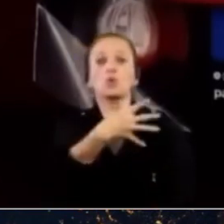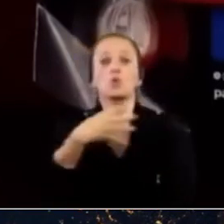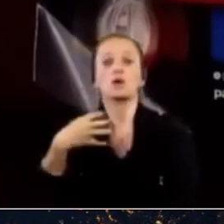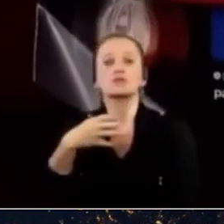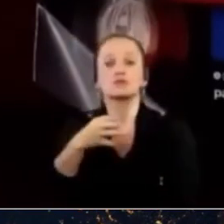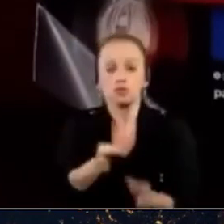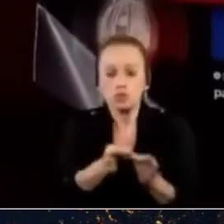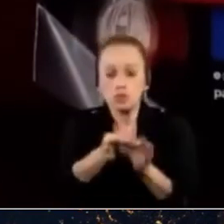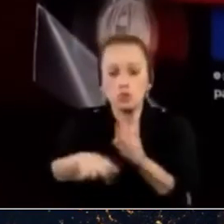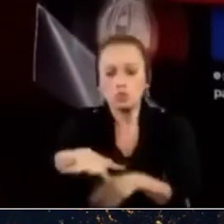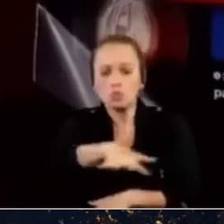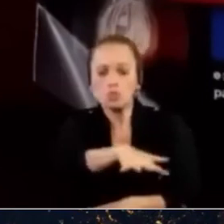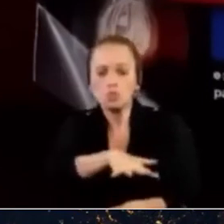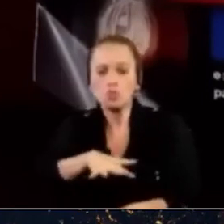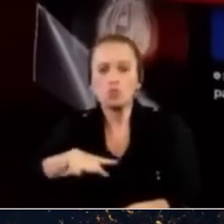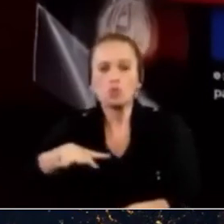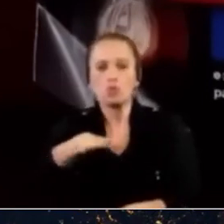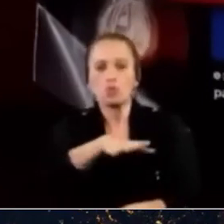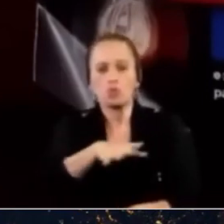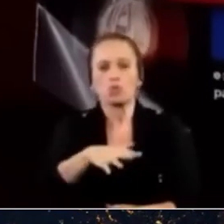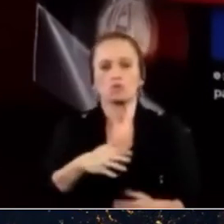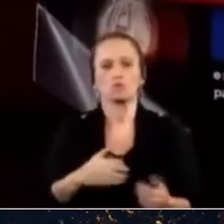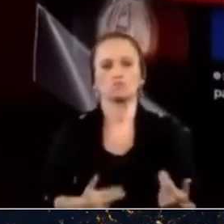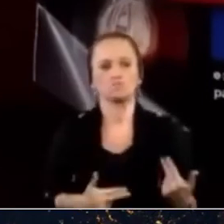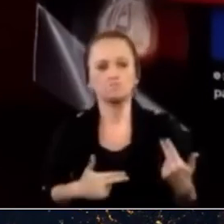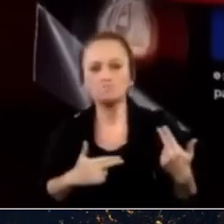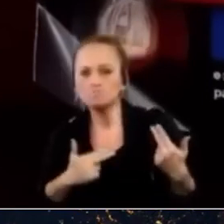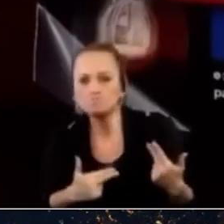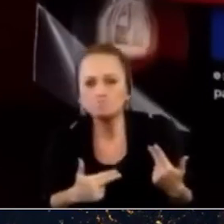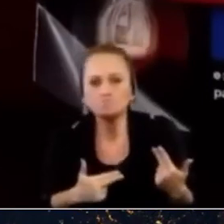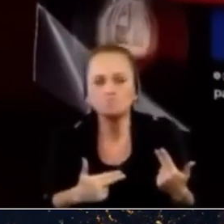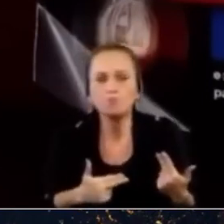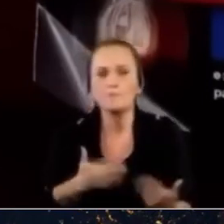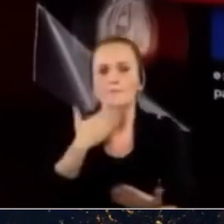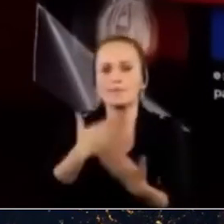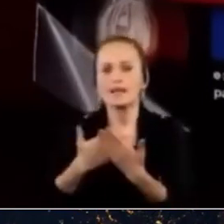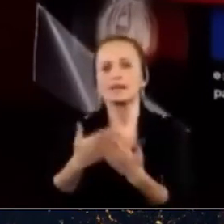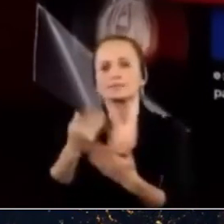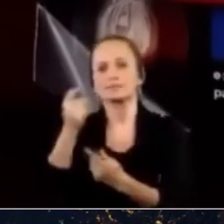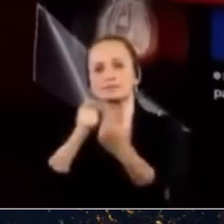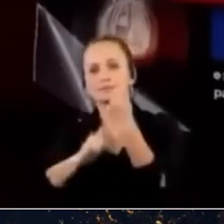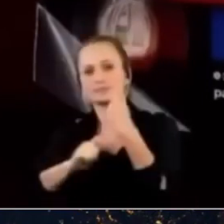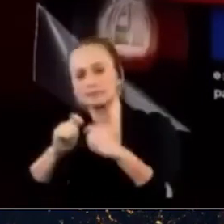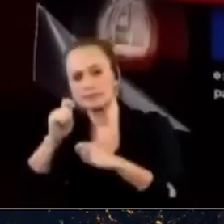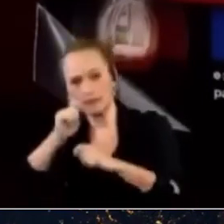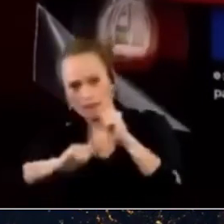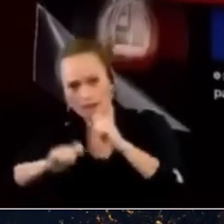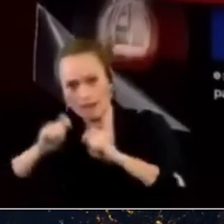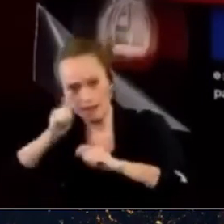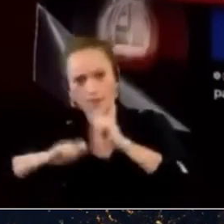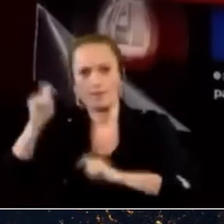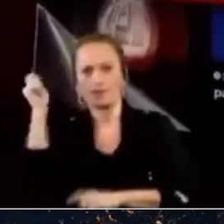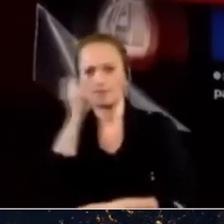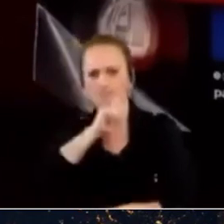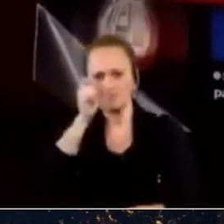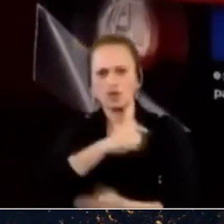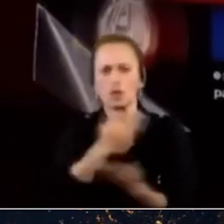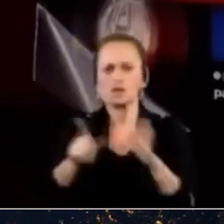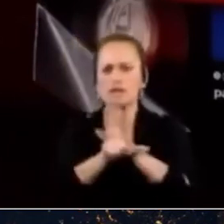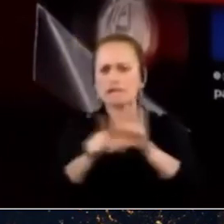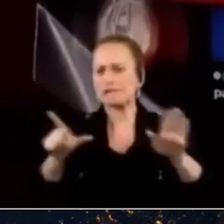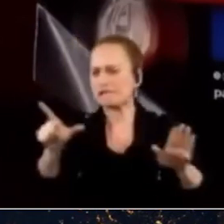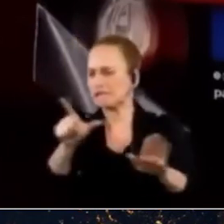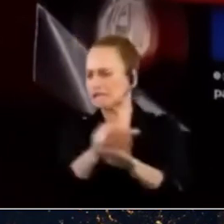400 municipios en manos de los ilegales, gracias a la coca y a todos los demás